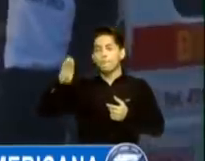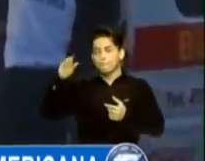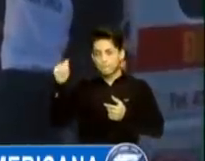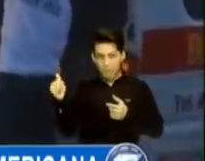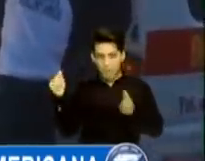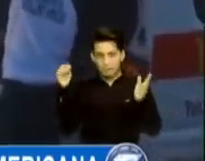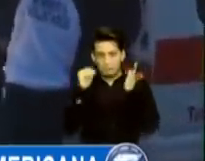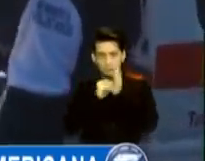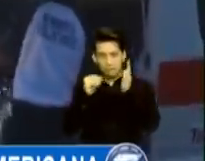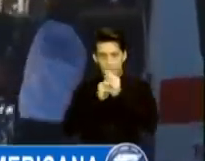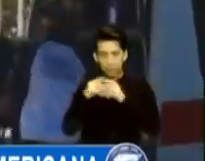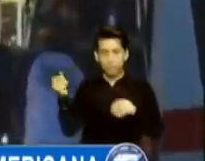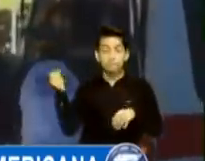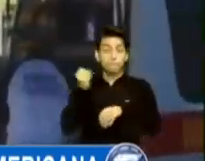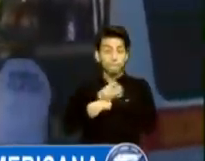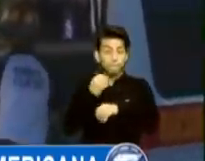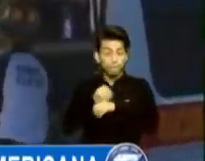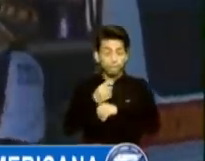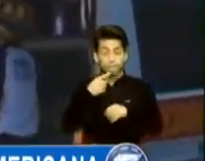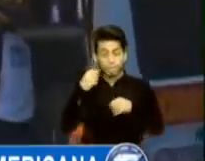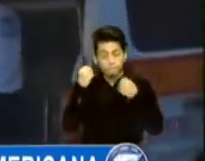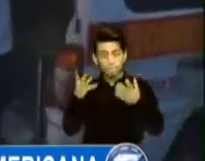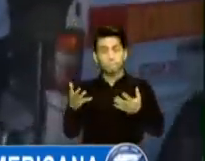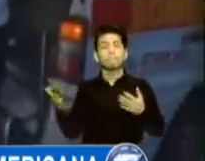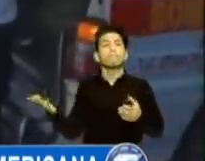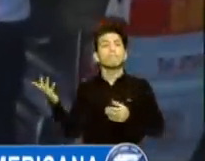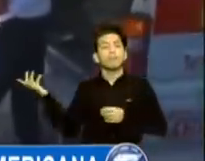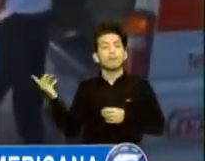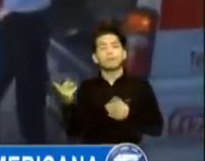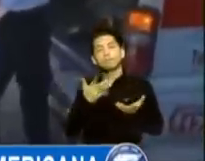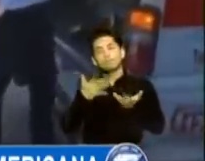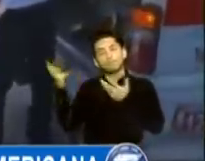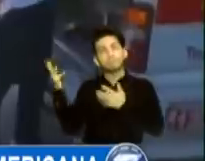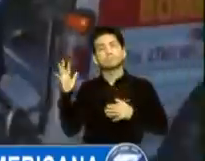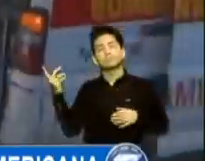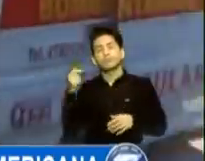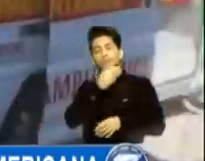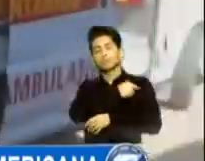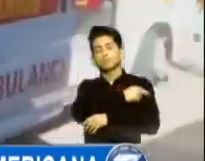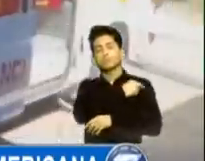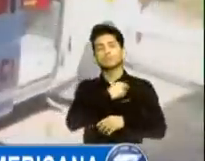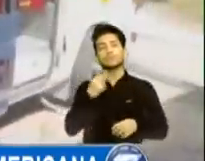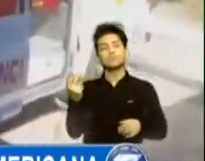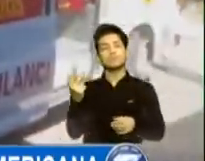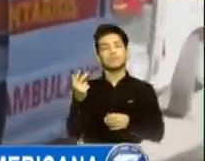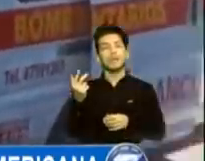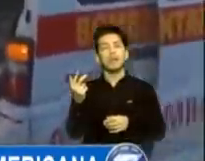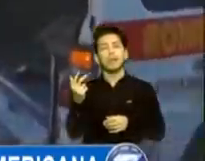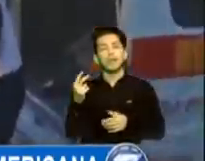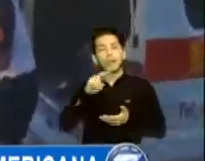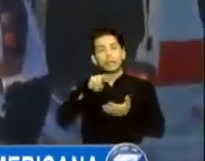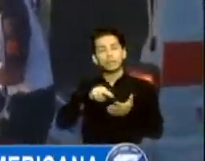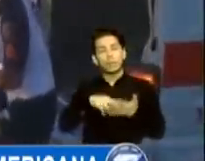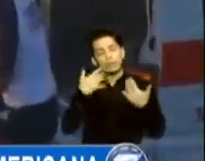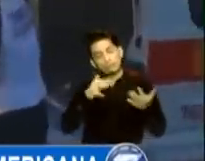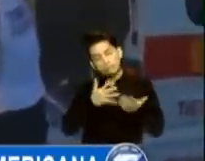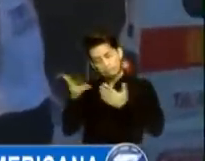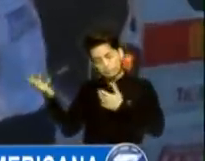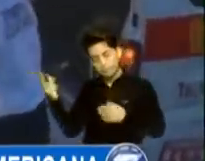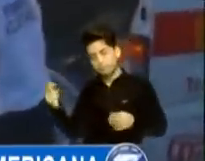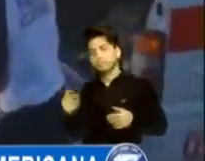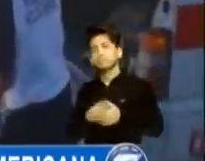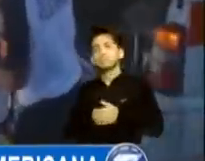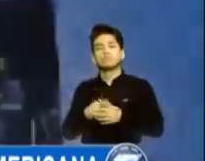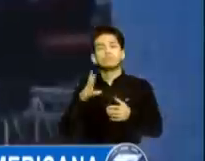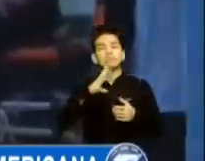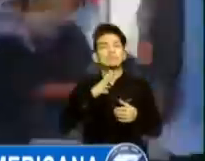voluntarios hicieron los respectivos traslados hacia el Hospital Nacional de Sololá. Presentaba posible fractura en lo que es